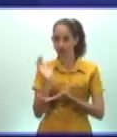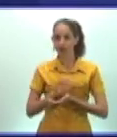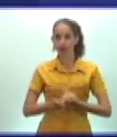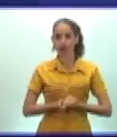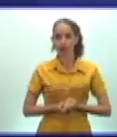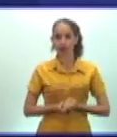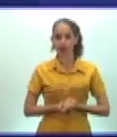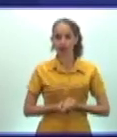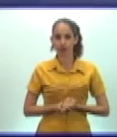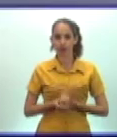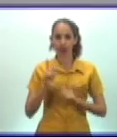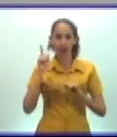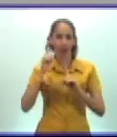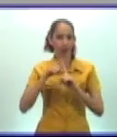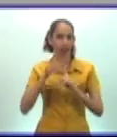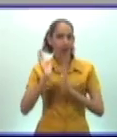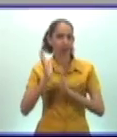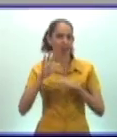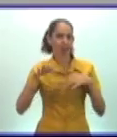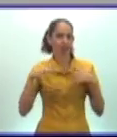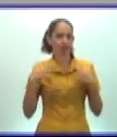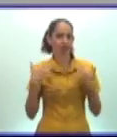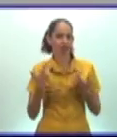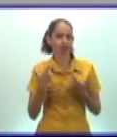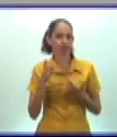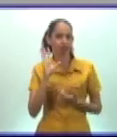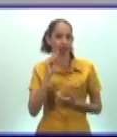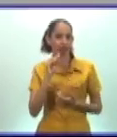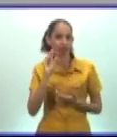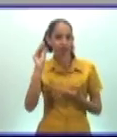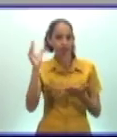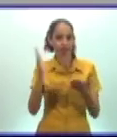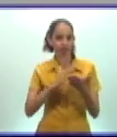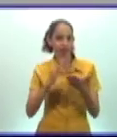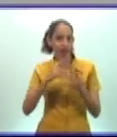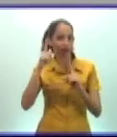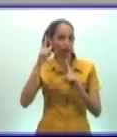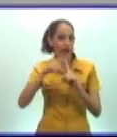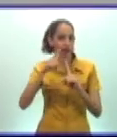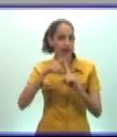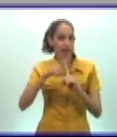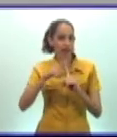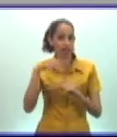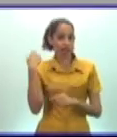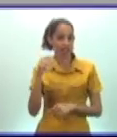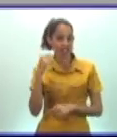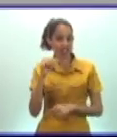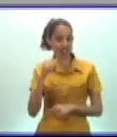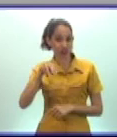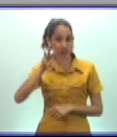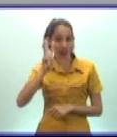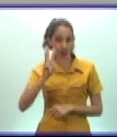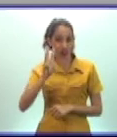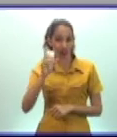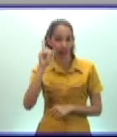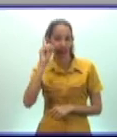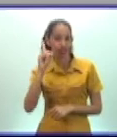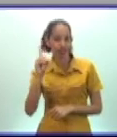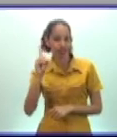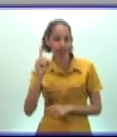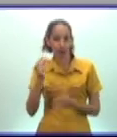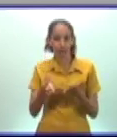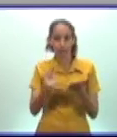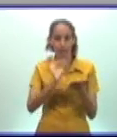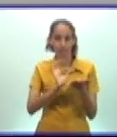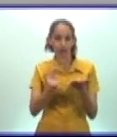La tarea de aprendizaje está en tu libro de texto, ejercicio 3, inciso D, página